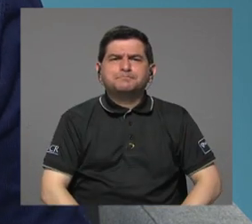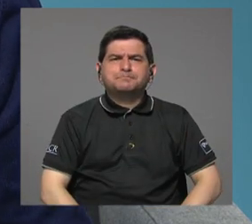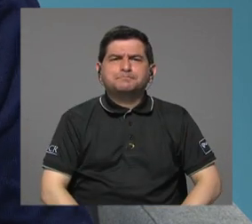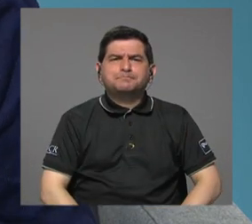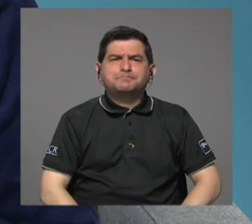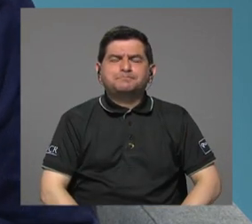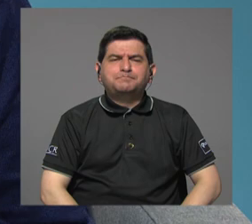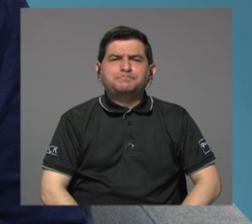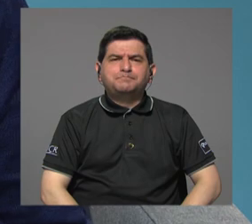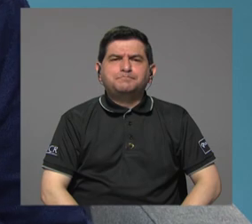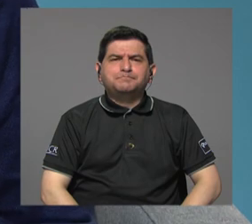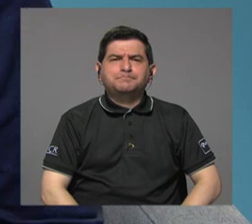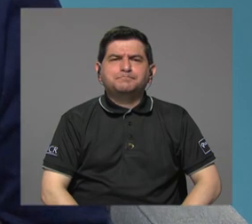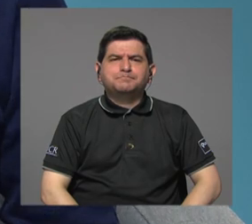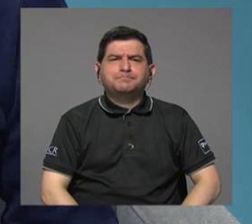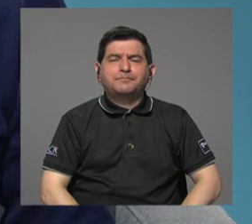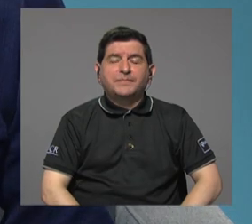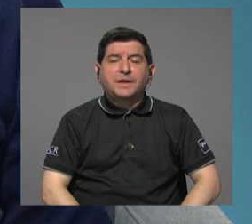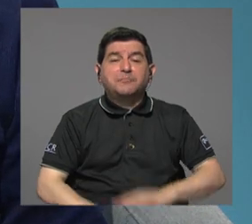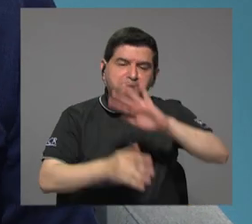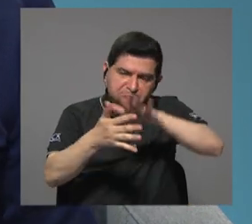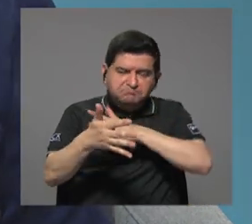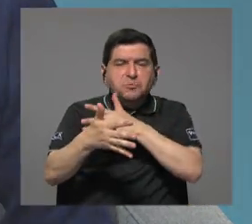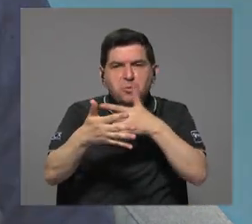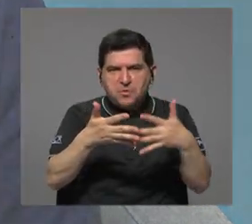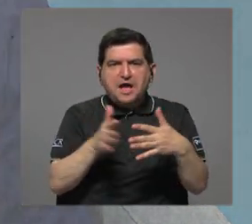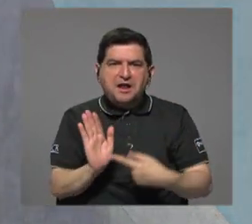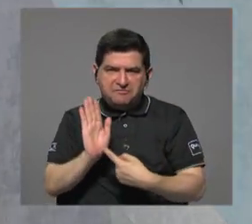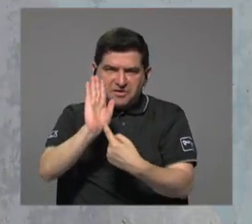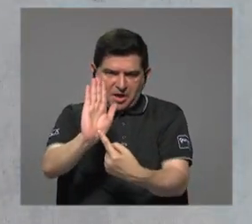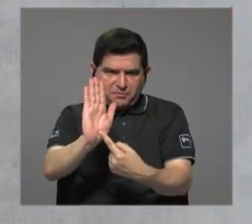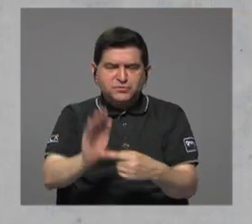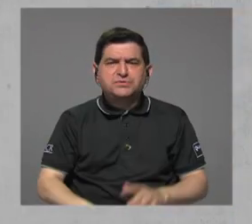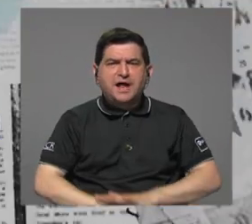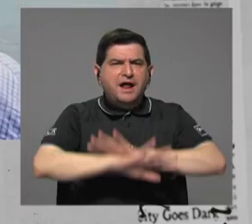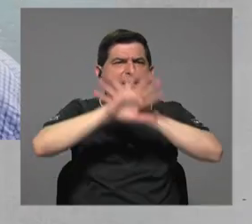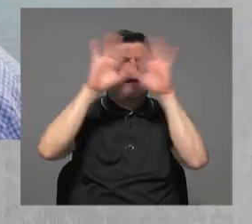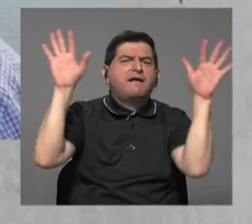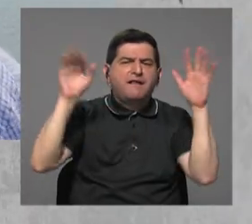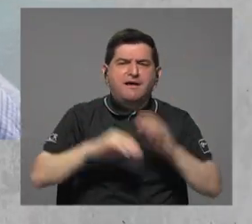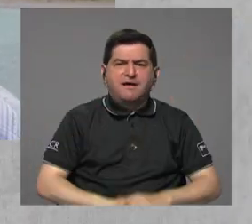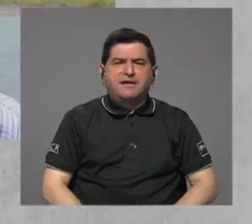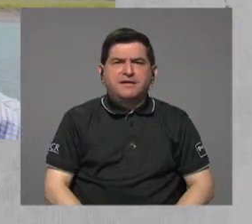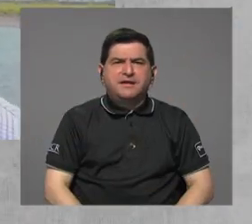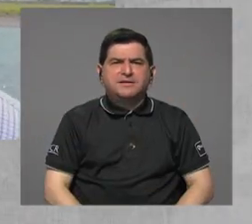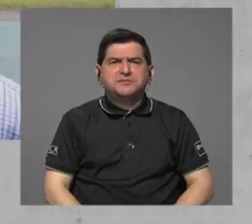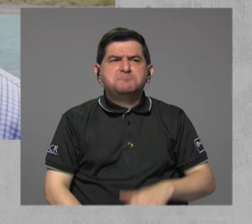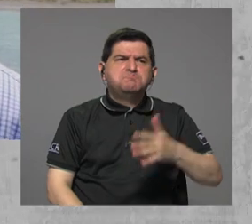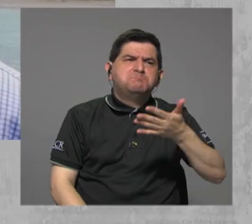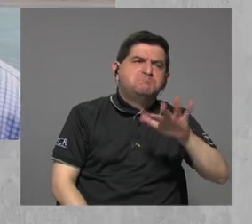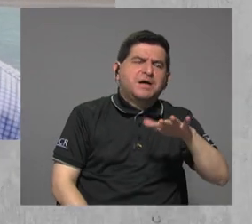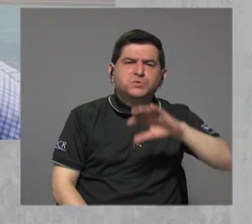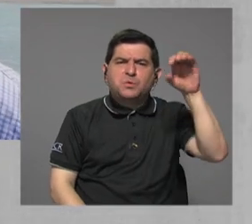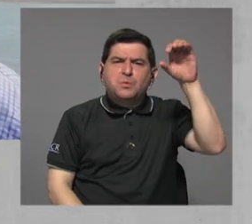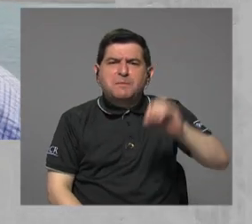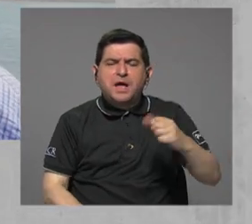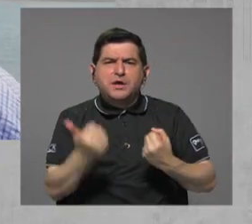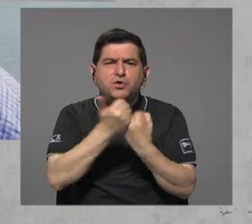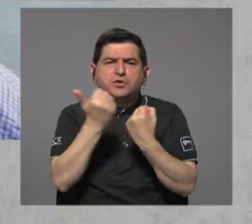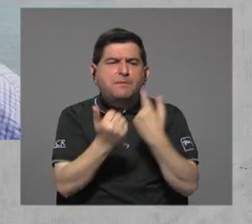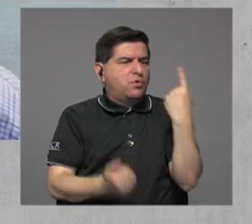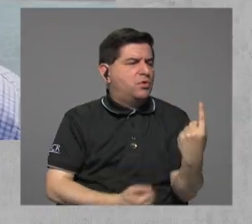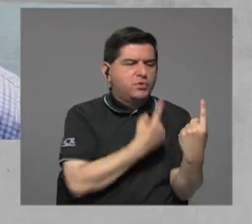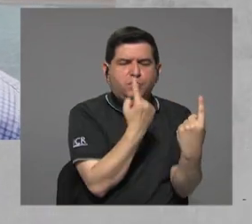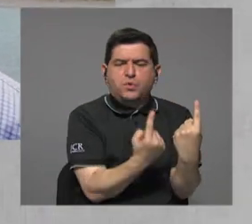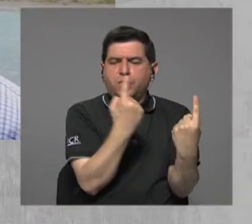y el gráfico digámoslo así en el cual quedan claros cuáles son las más o menos cuánto es el porcentaje de apoyo de cada